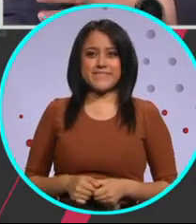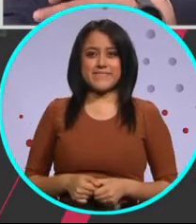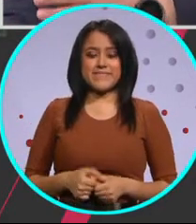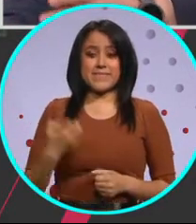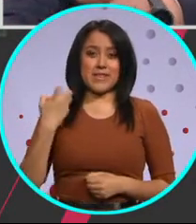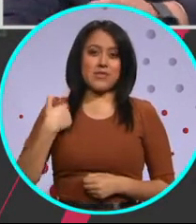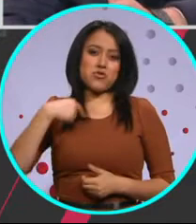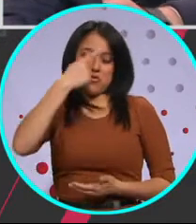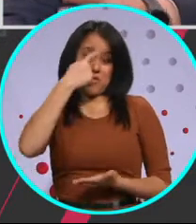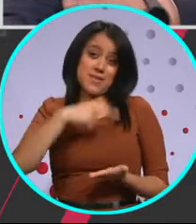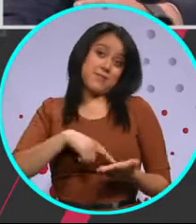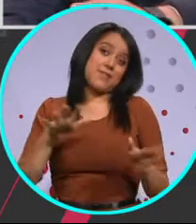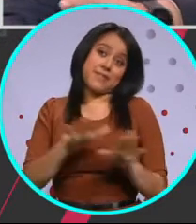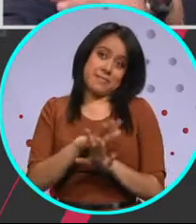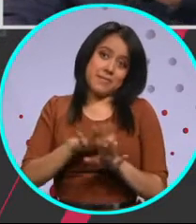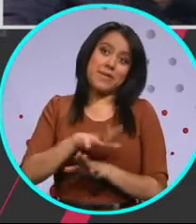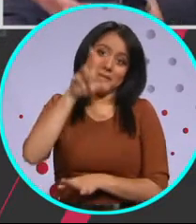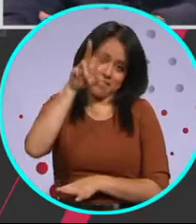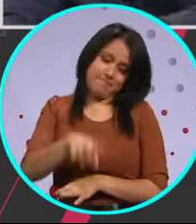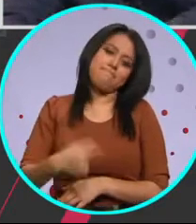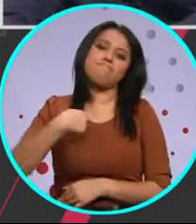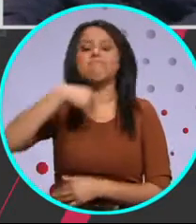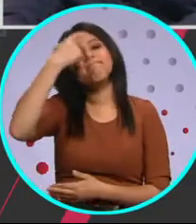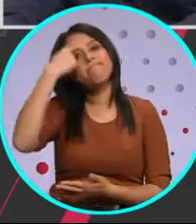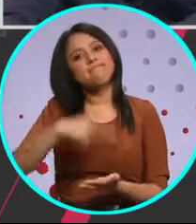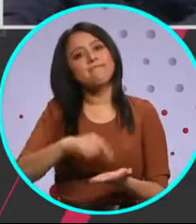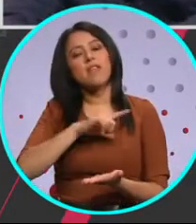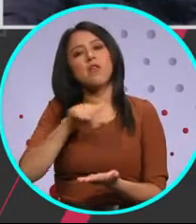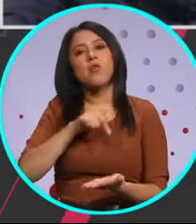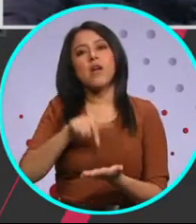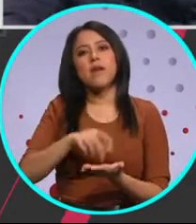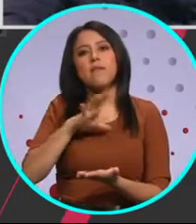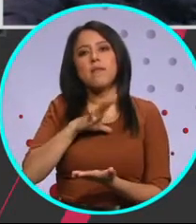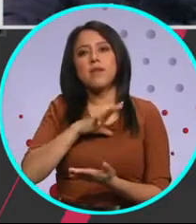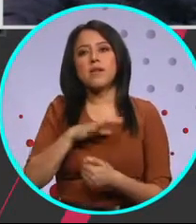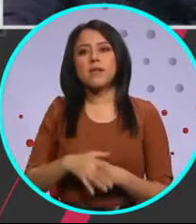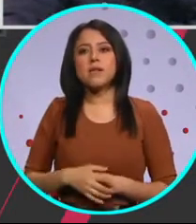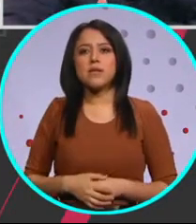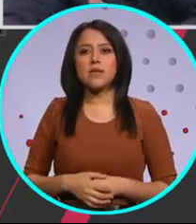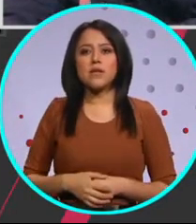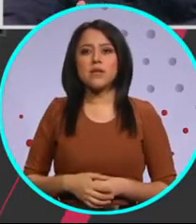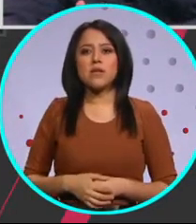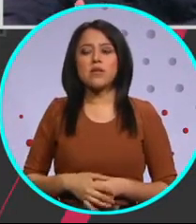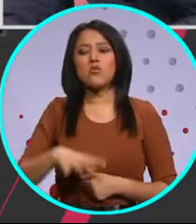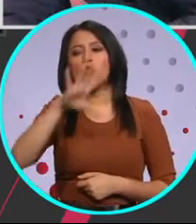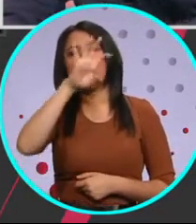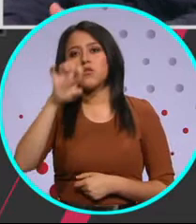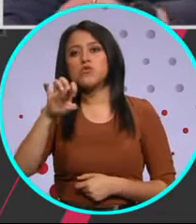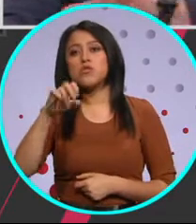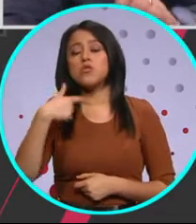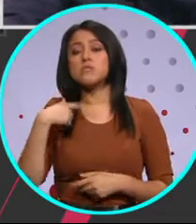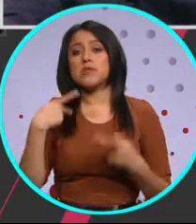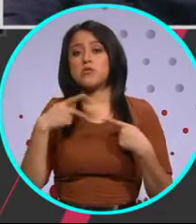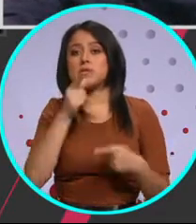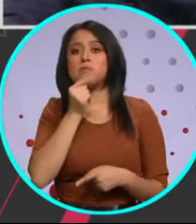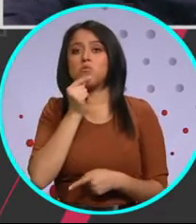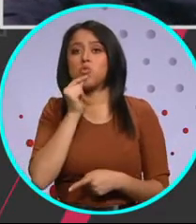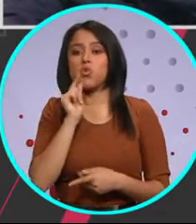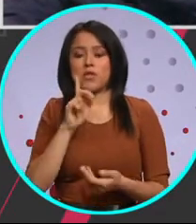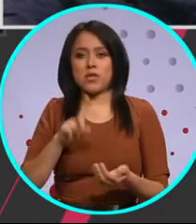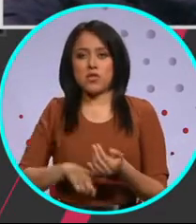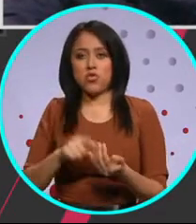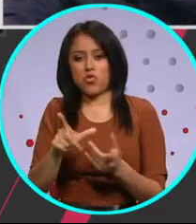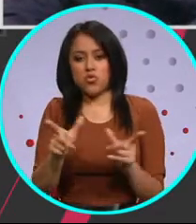cambiar seguramente la tendencia de la incidencia tenemos estaciones en donde tenemos a más de 400 elementos policíacos y las del nivel